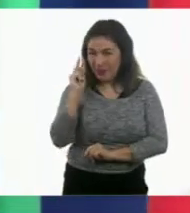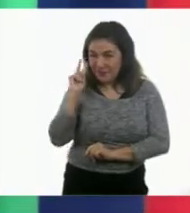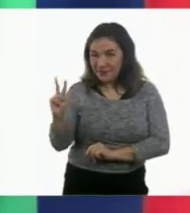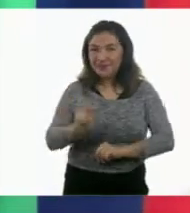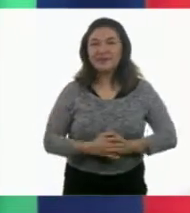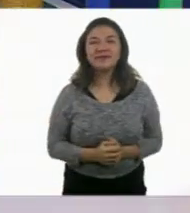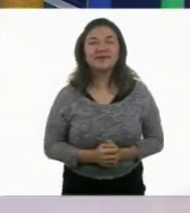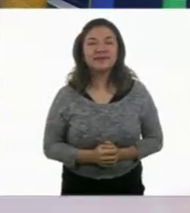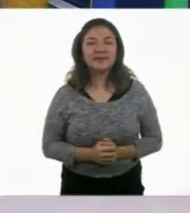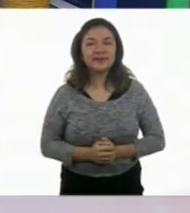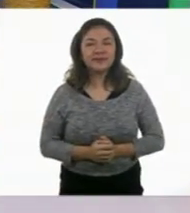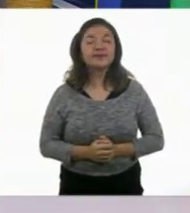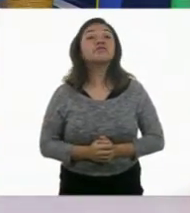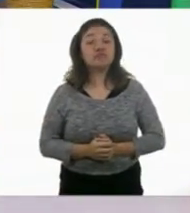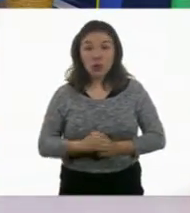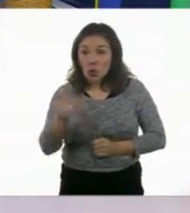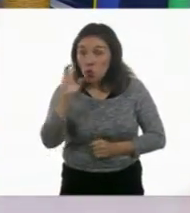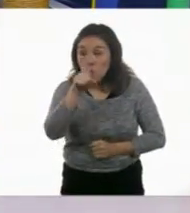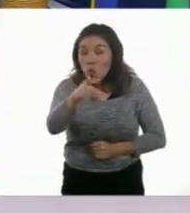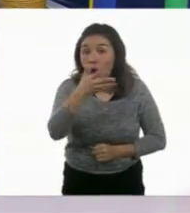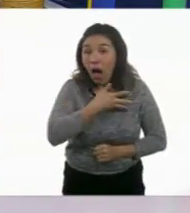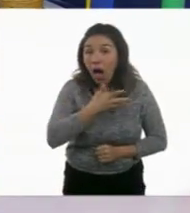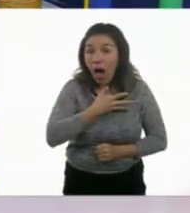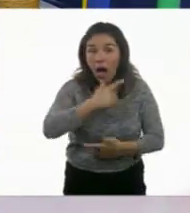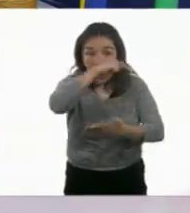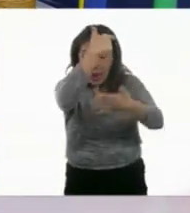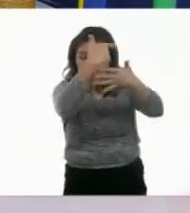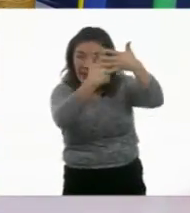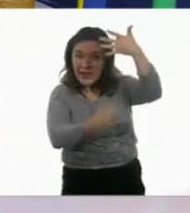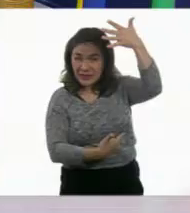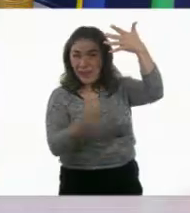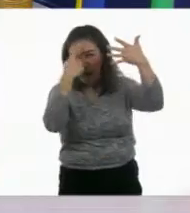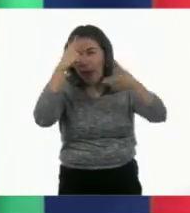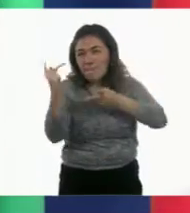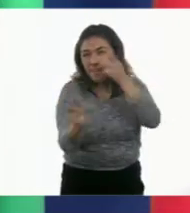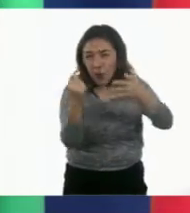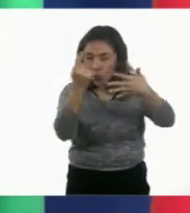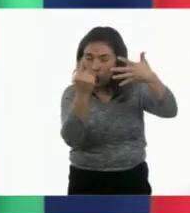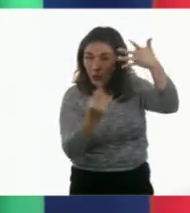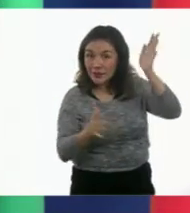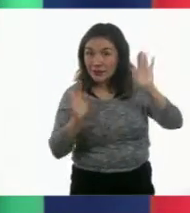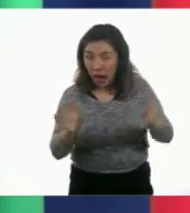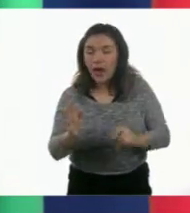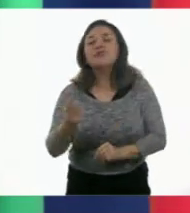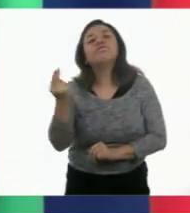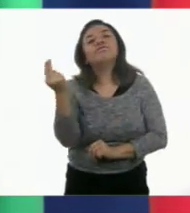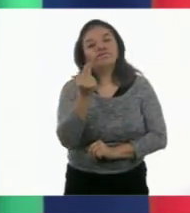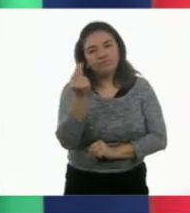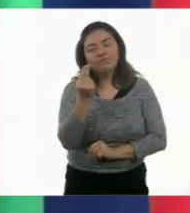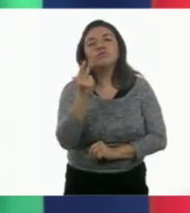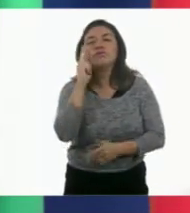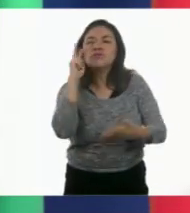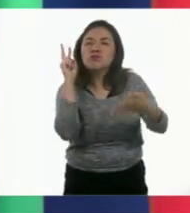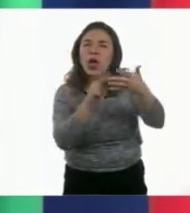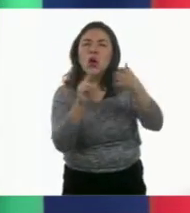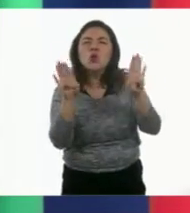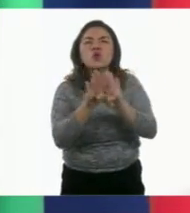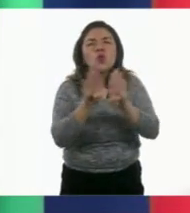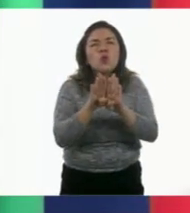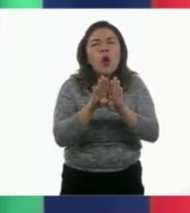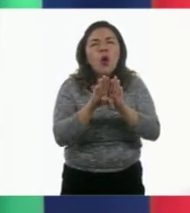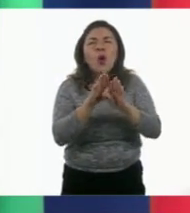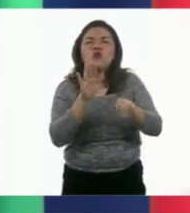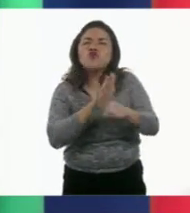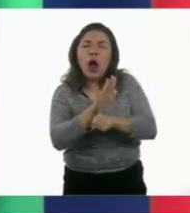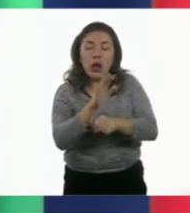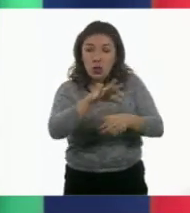Eso. Cuando tú tengas tu lista inicial de preguntas, es necesario hacer descartes, porque